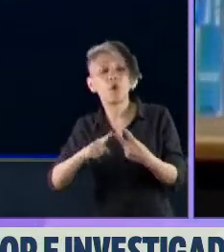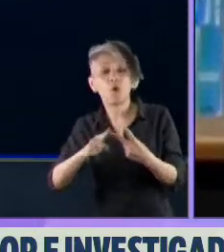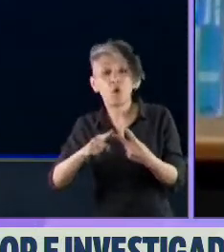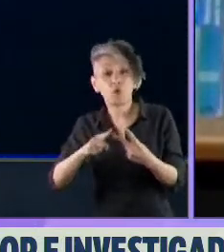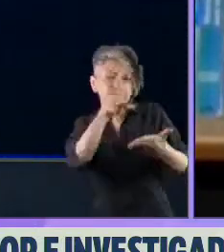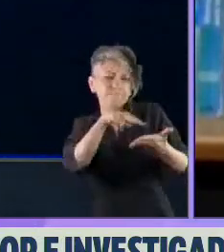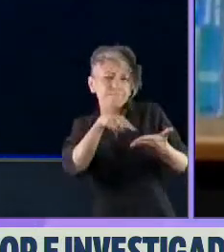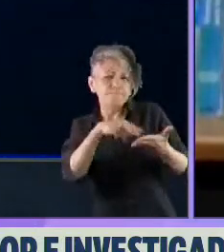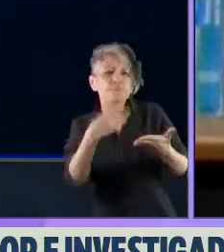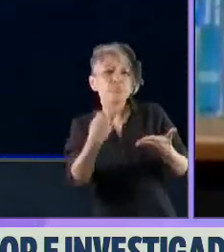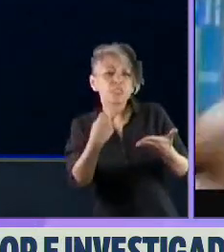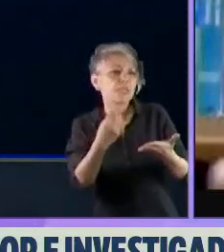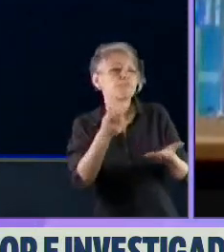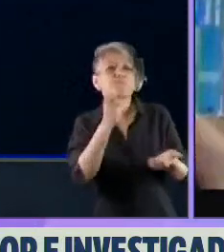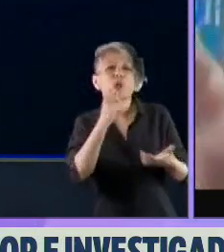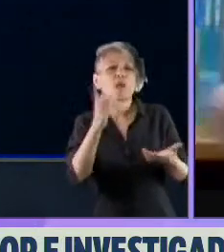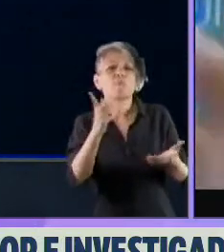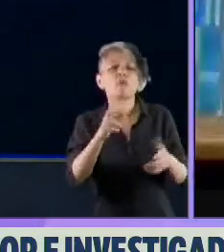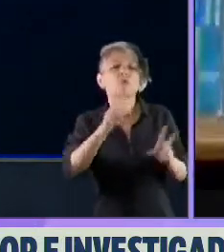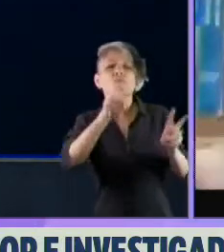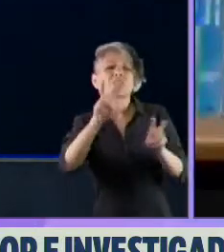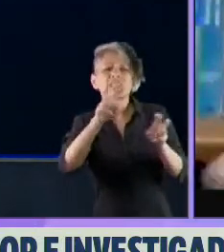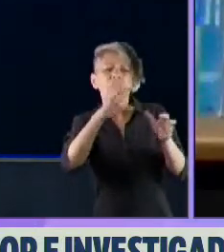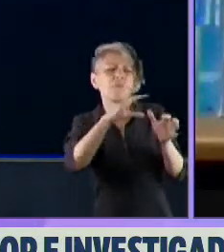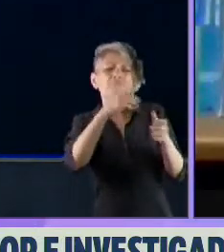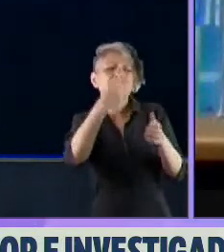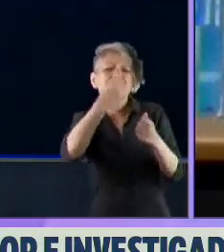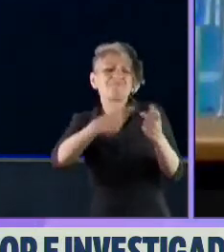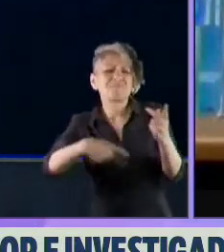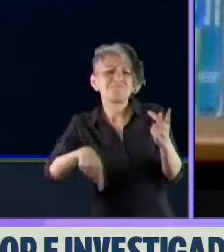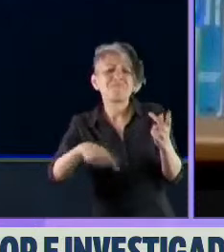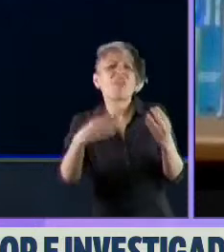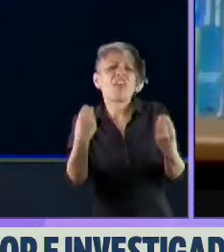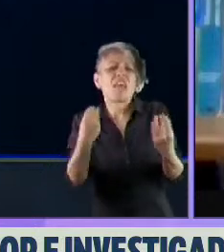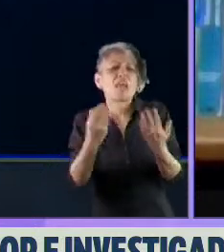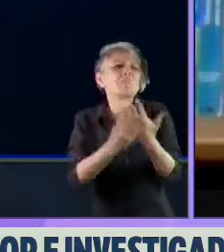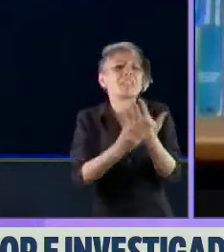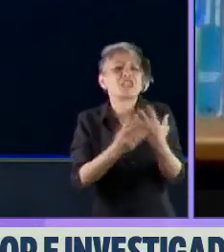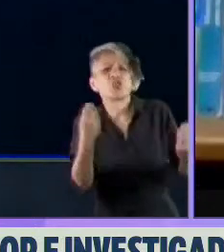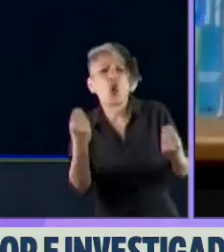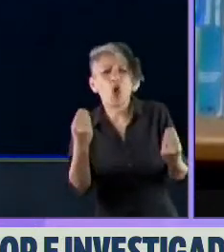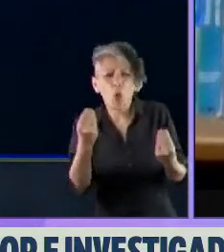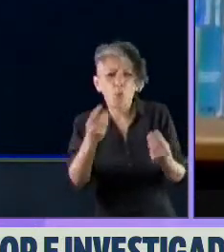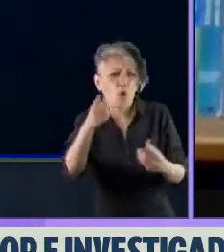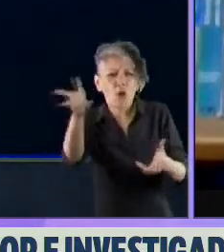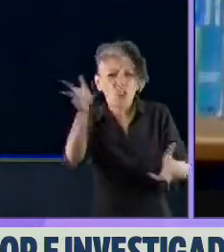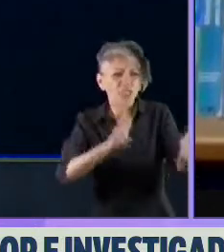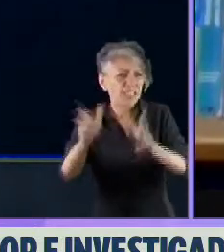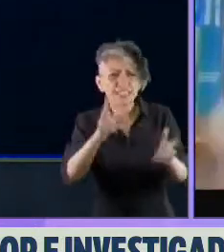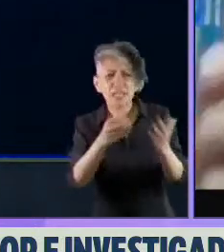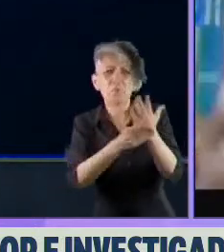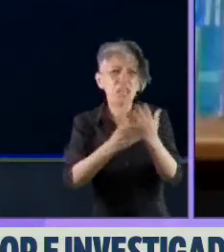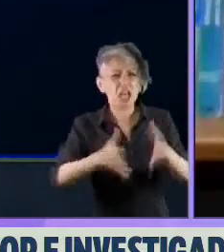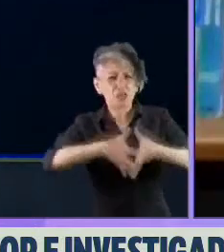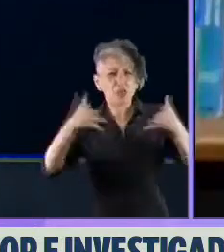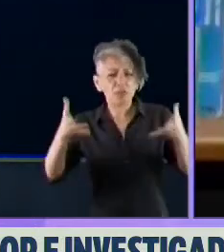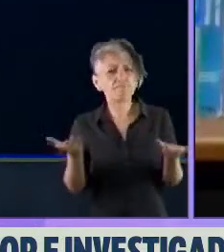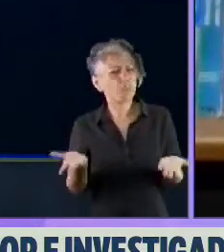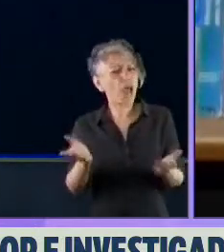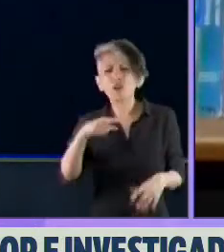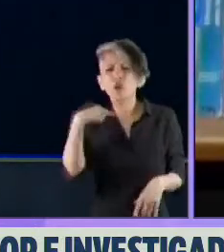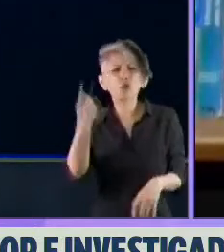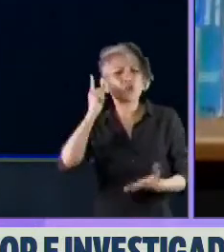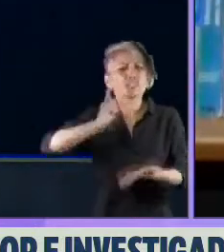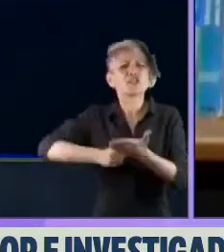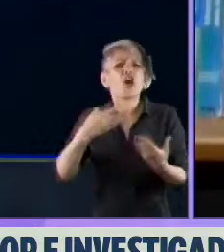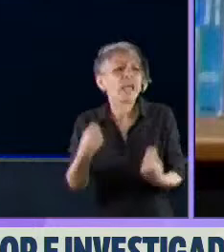fiscal y monetariamente. Bien. Ha dicho cosas en el discurso de ayer que de alguna manera, al menos en lineamiento general, pueden